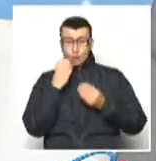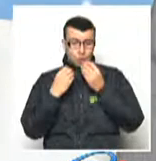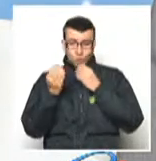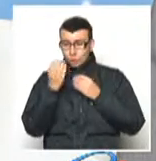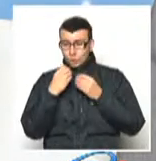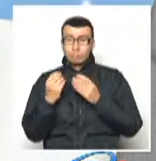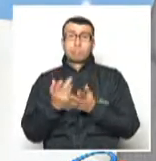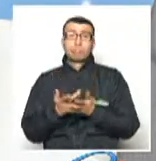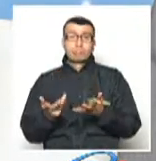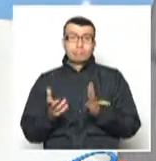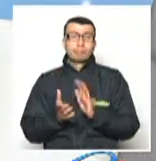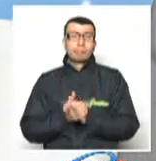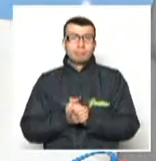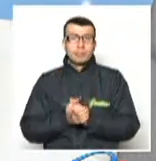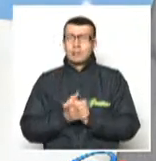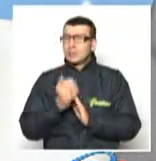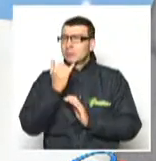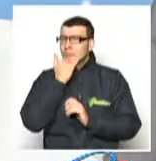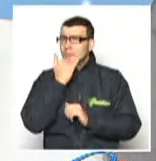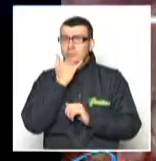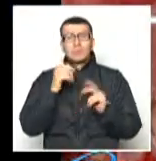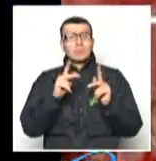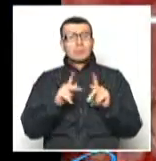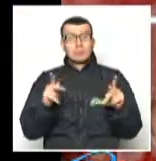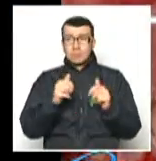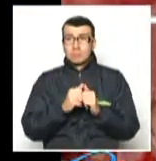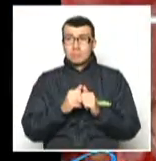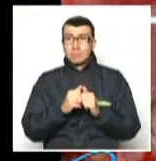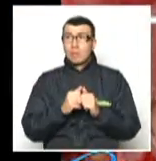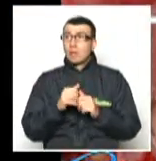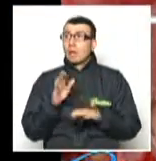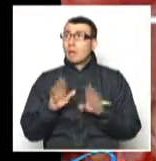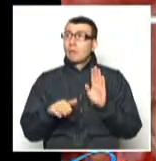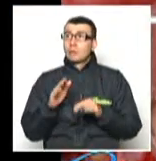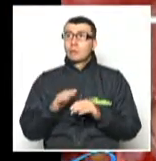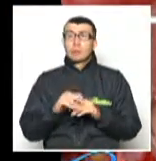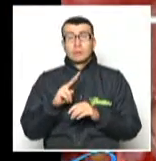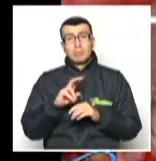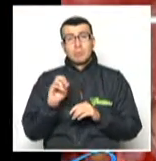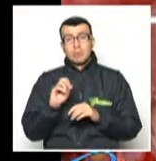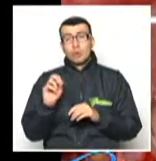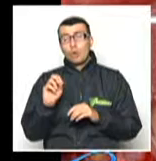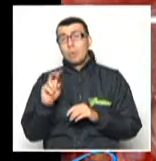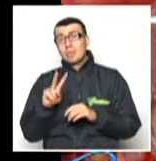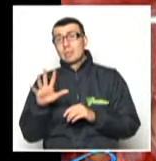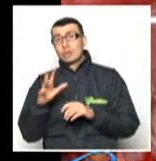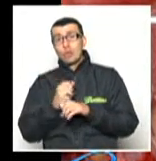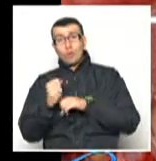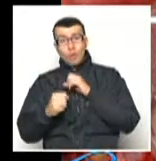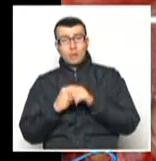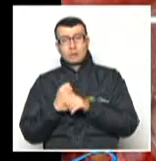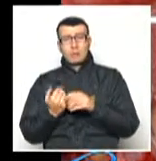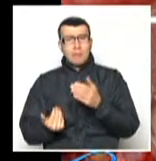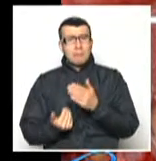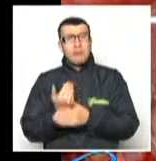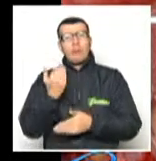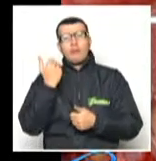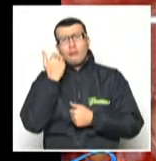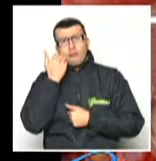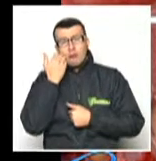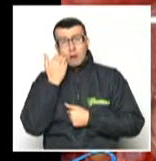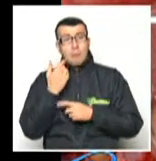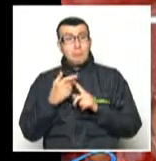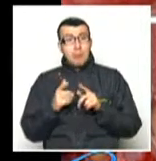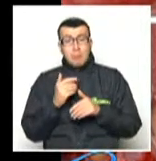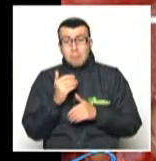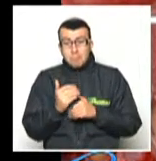significa? ¿Qué va a pasar en las personas? Que hay pacientes desde los 20, 25 años empiezan a tener esta enfermedad, pero es una enfermedad muy